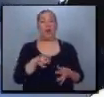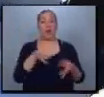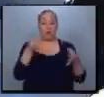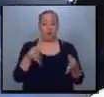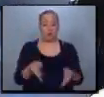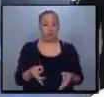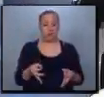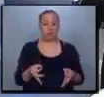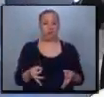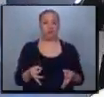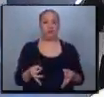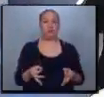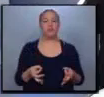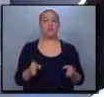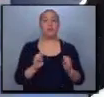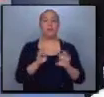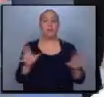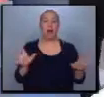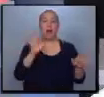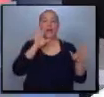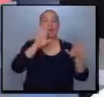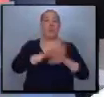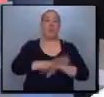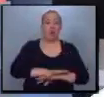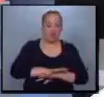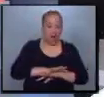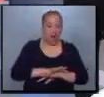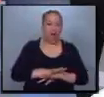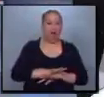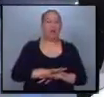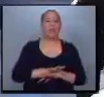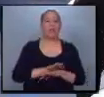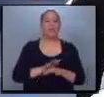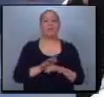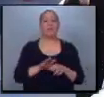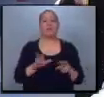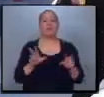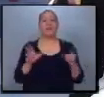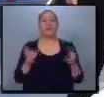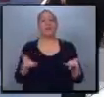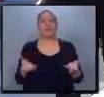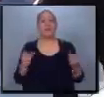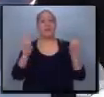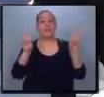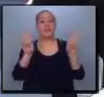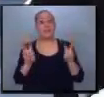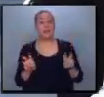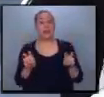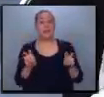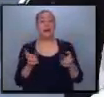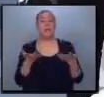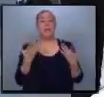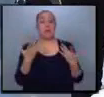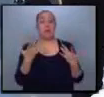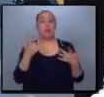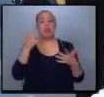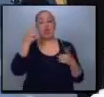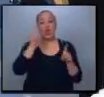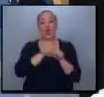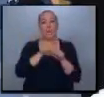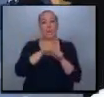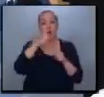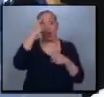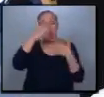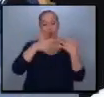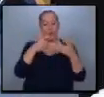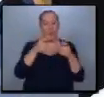concretó esta equivocación que... Hay una cuestión cromática que puede llevar a que te confundas entre